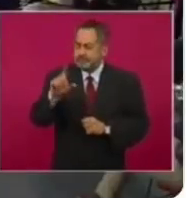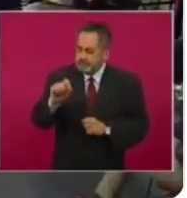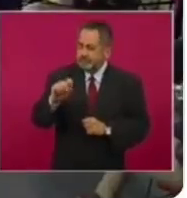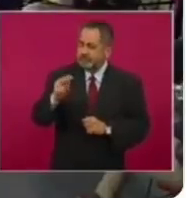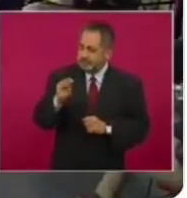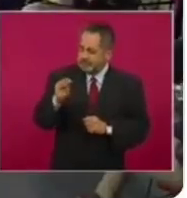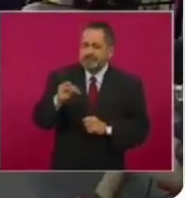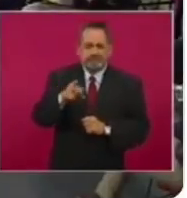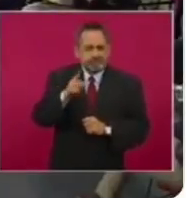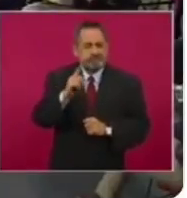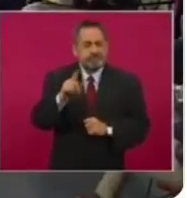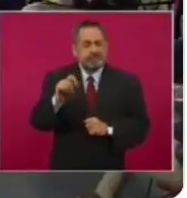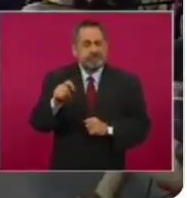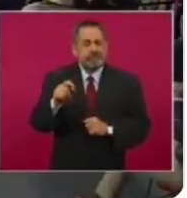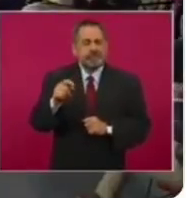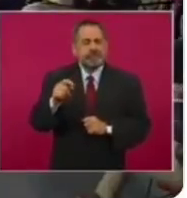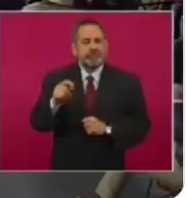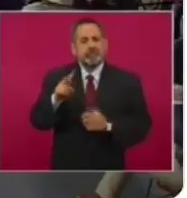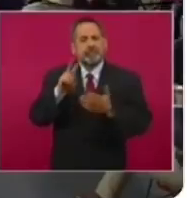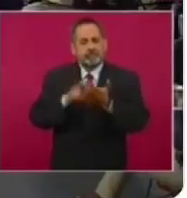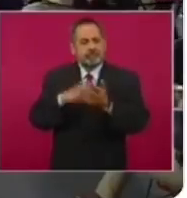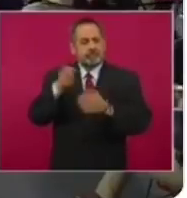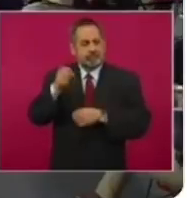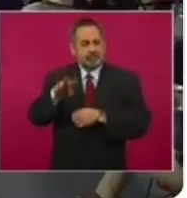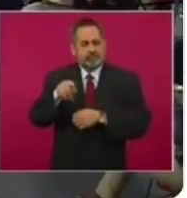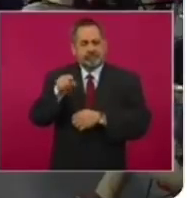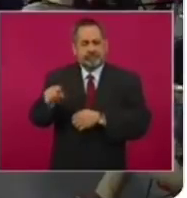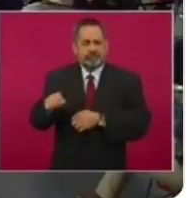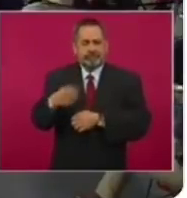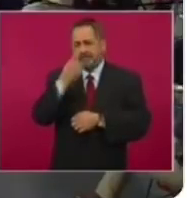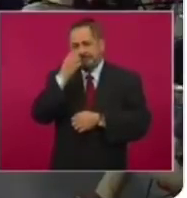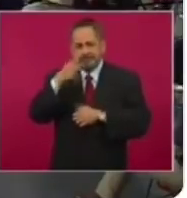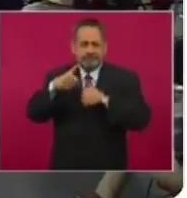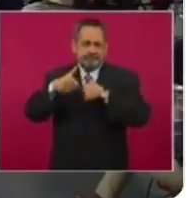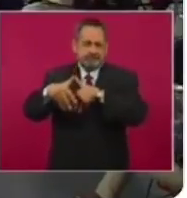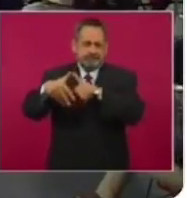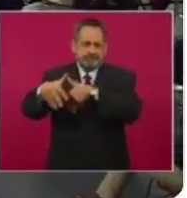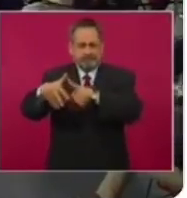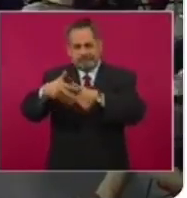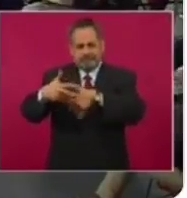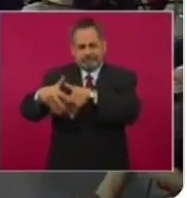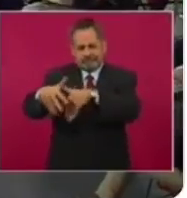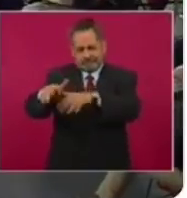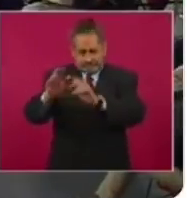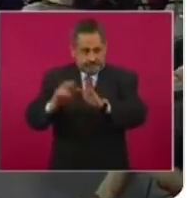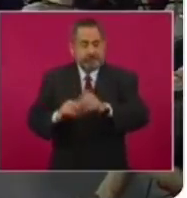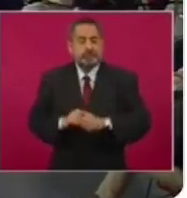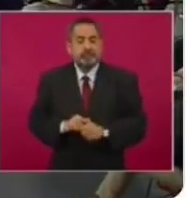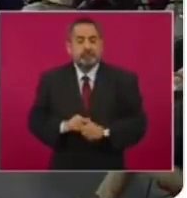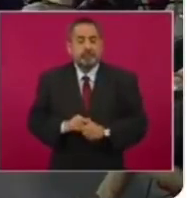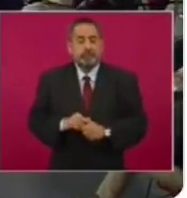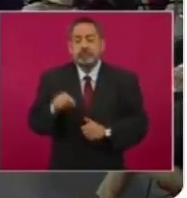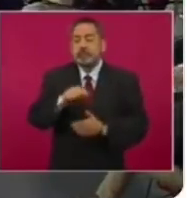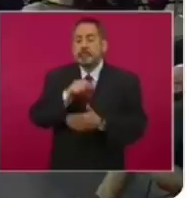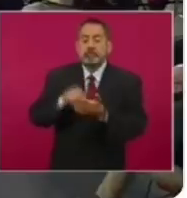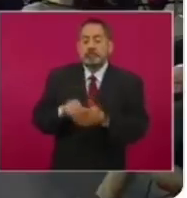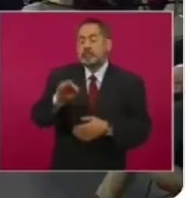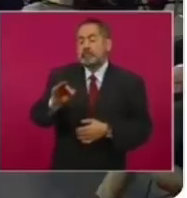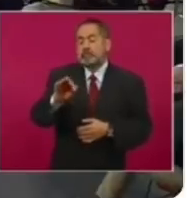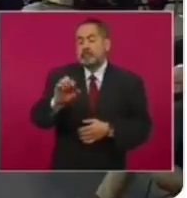noviembre del 19 y en felipe carrillo